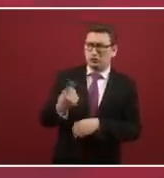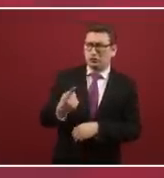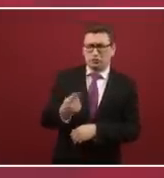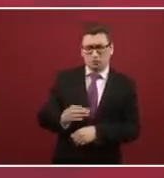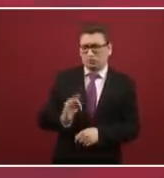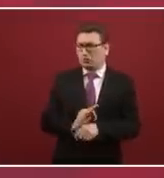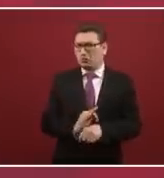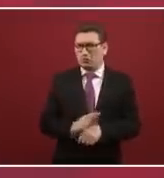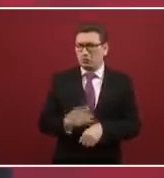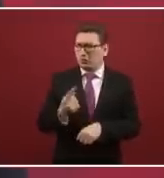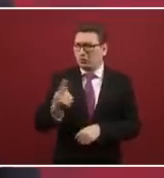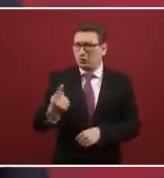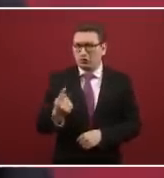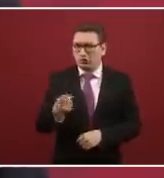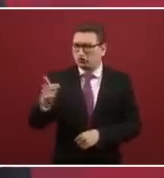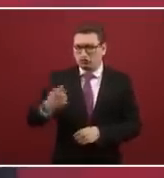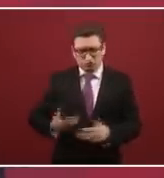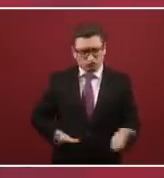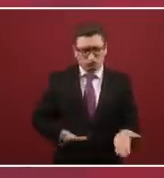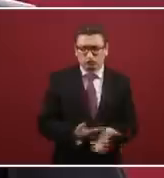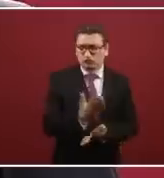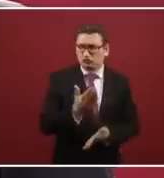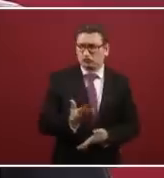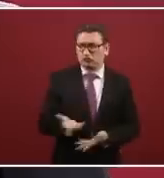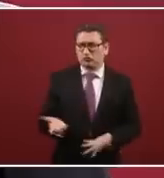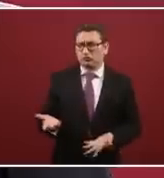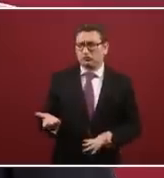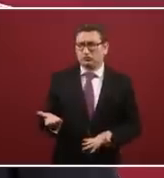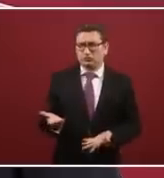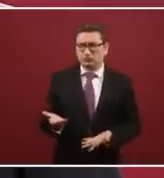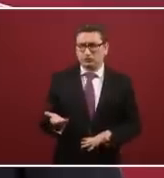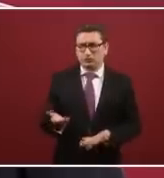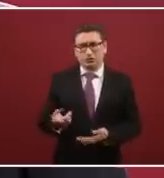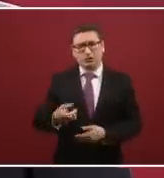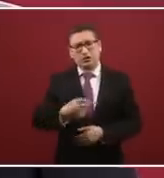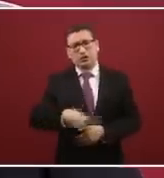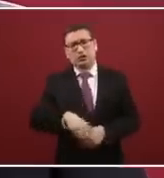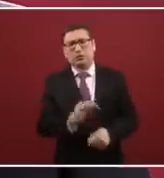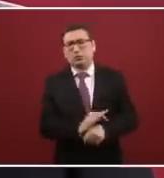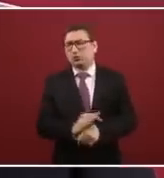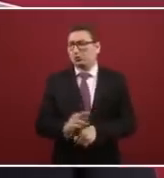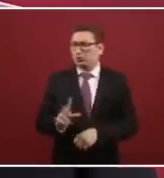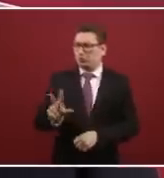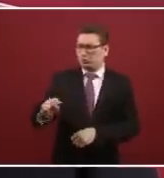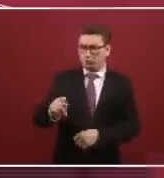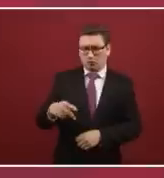defiendes o por qué te metes a defender si no es tuyo